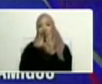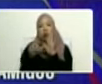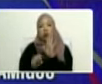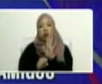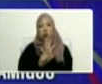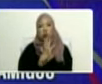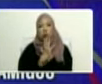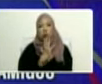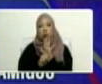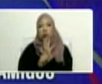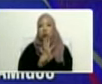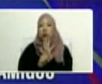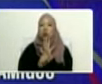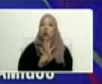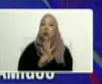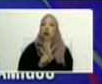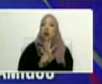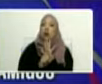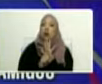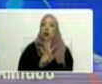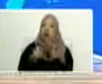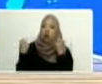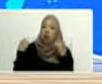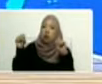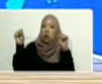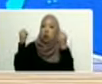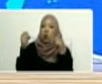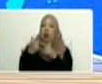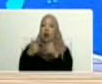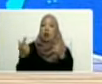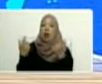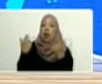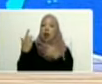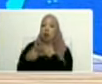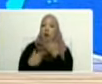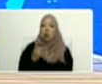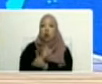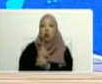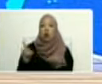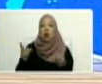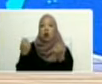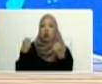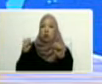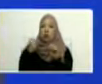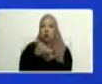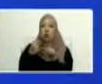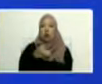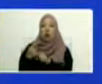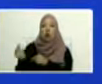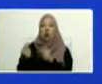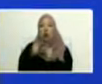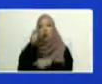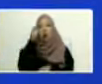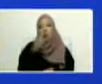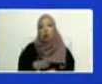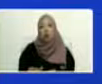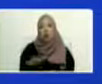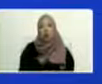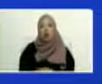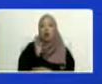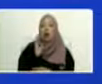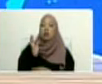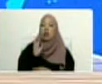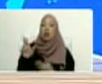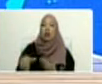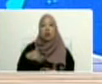constitucionales del ejercicio de la soberanía nacional y del ejercicio de la soberanía popular. la Asamblea